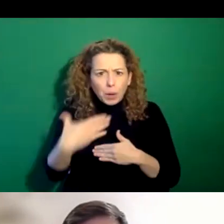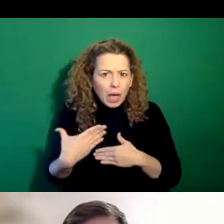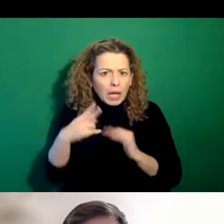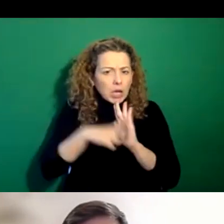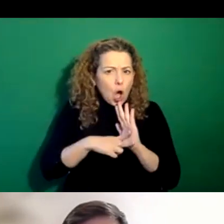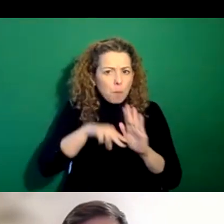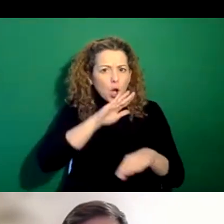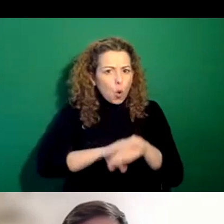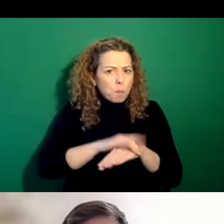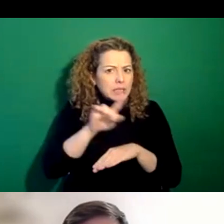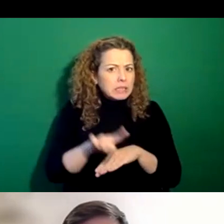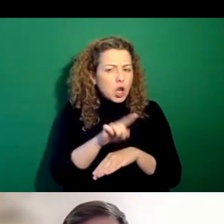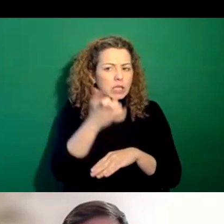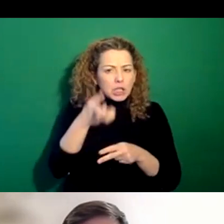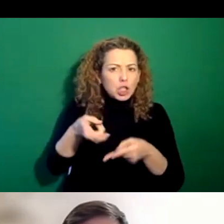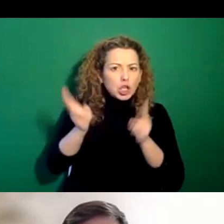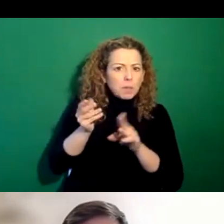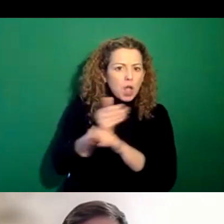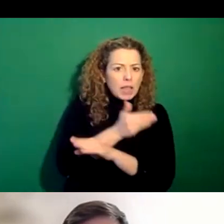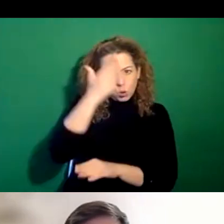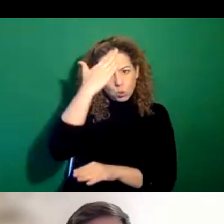ley. Si hay consentimiento del tutor,